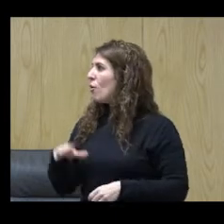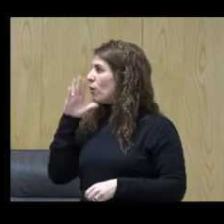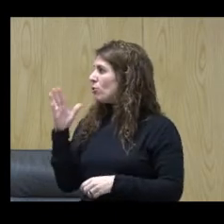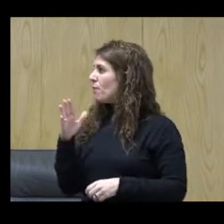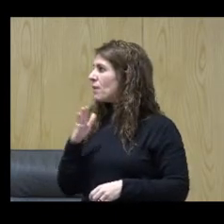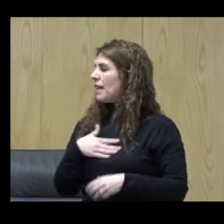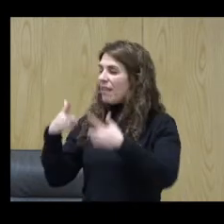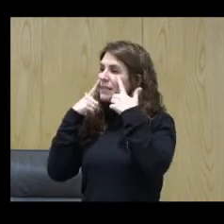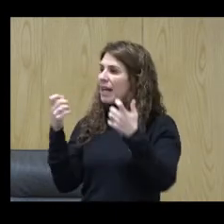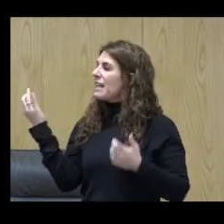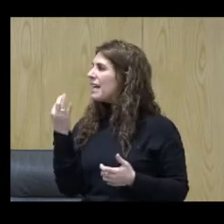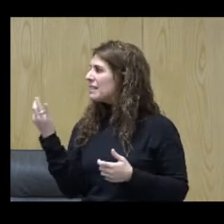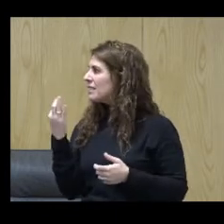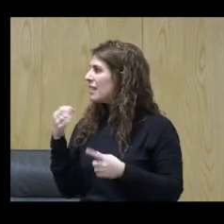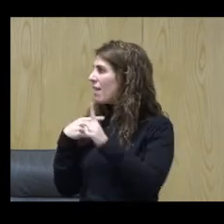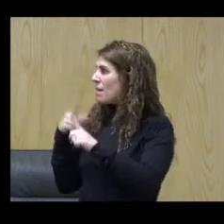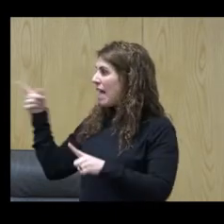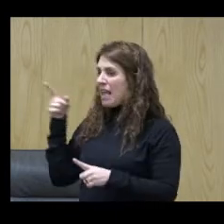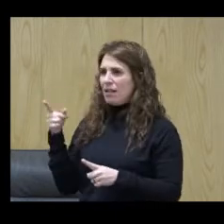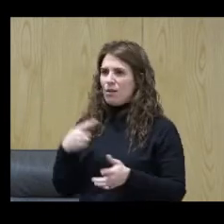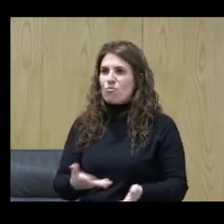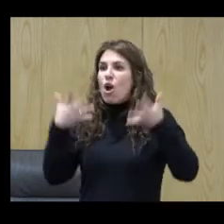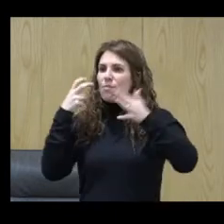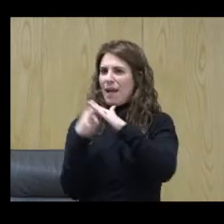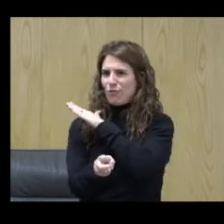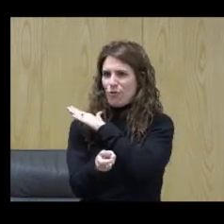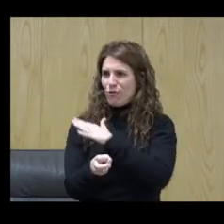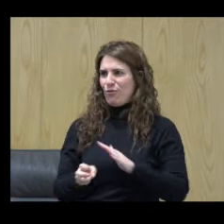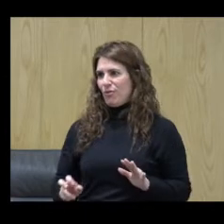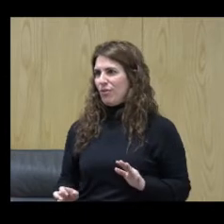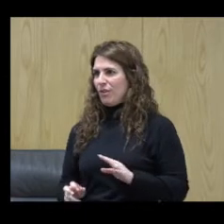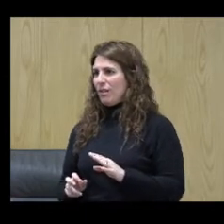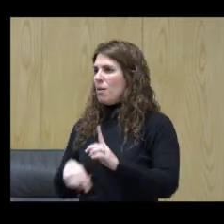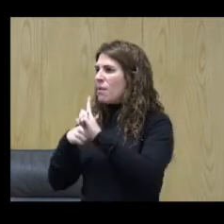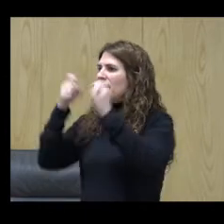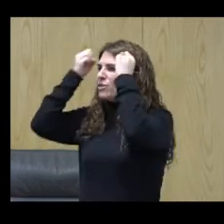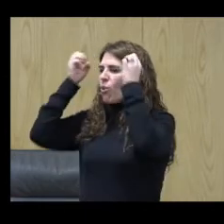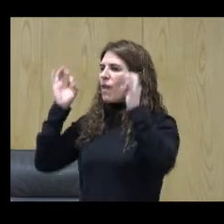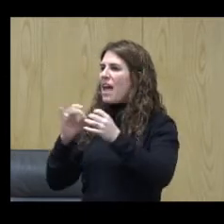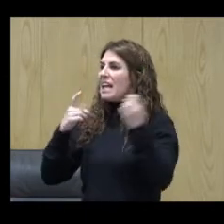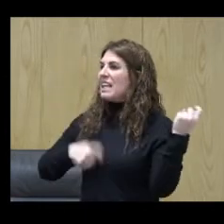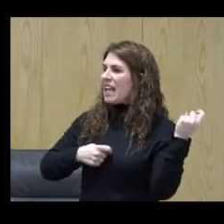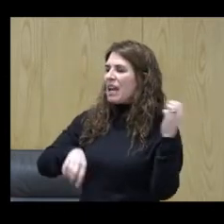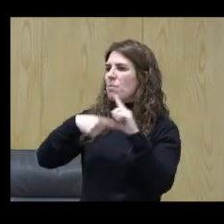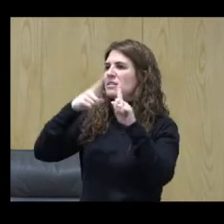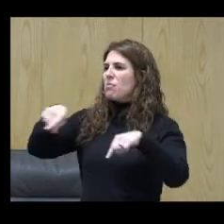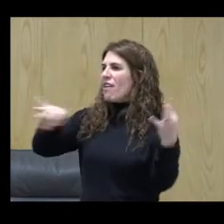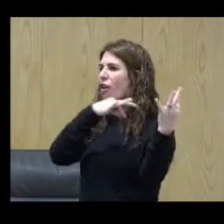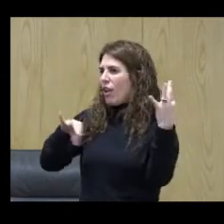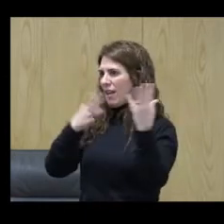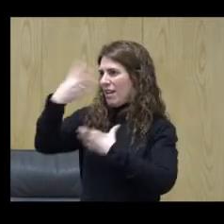que además te encanta el metro y que estudias guitarra y violín en el